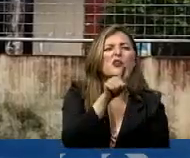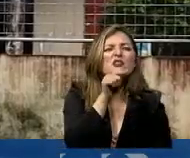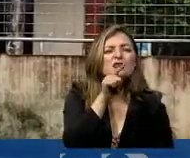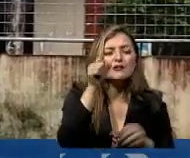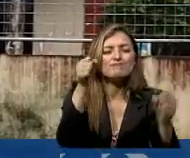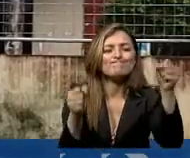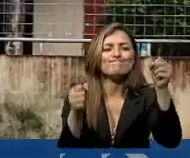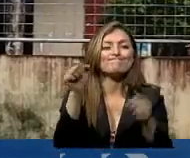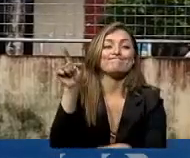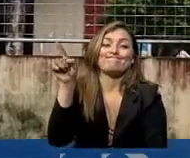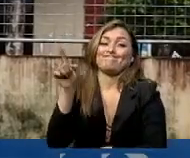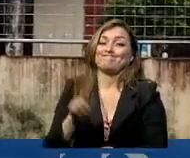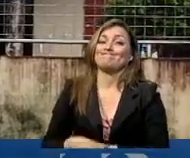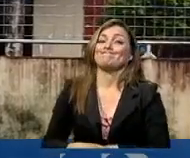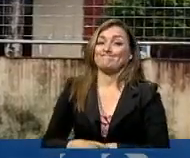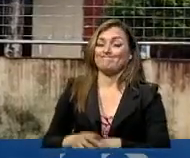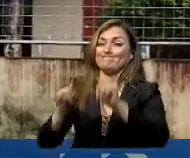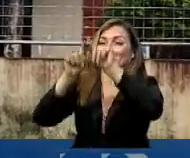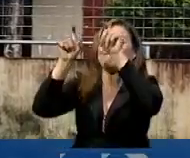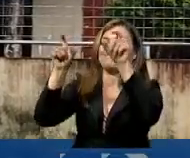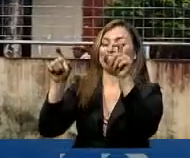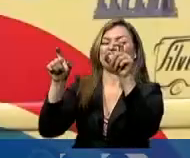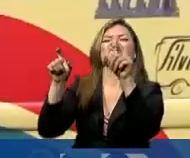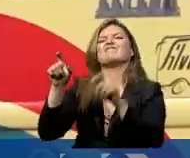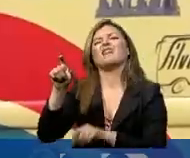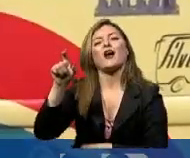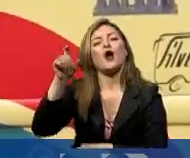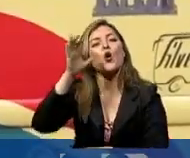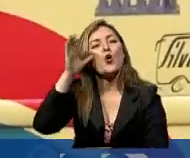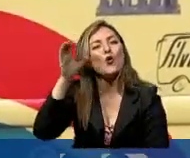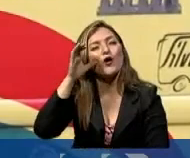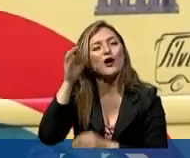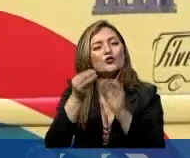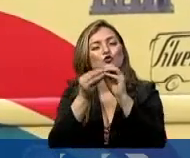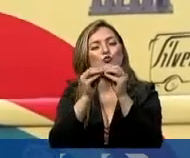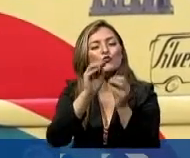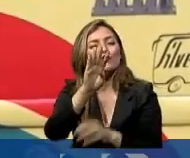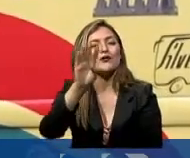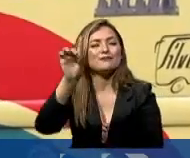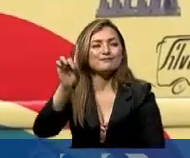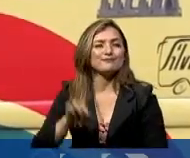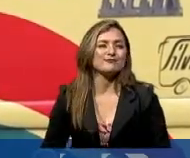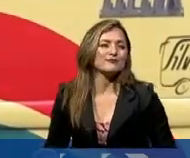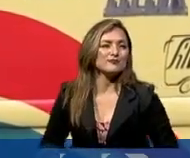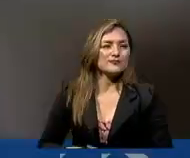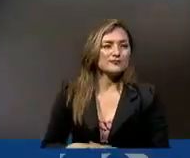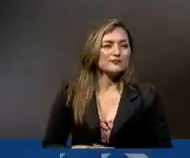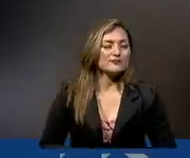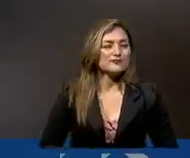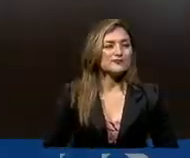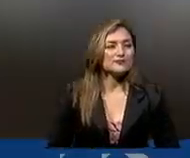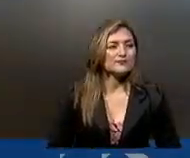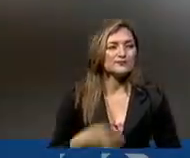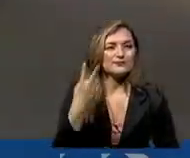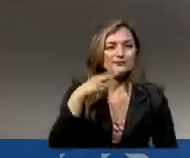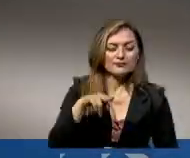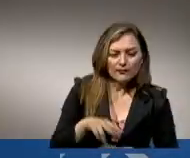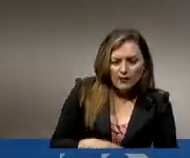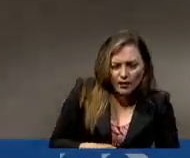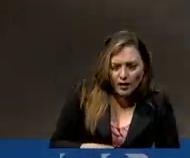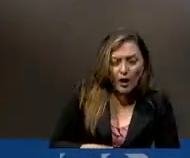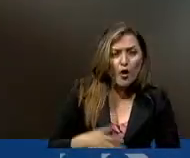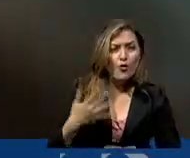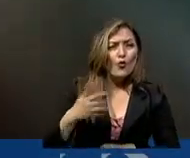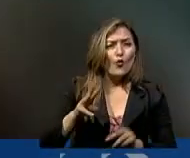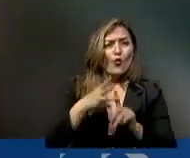Unidad de Servicio Público de Transporte Disco número 41 de la operadora Ciudad del Coca. Imágenes que se viralizaron